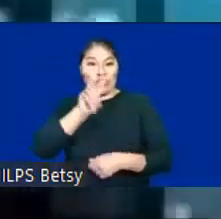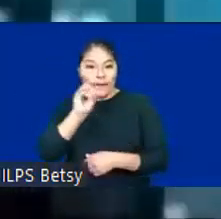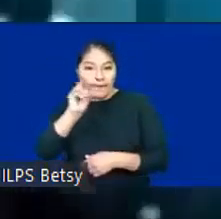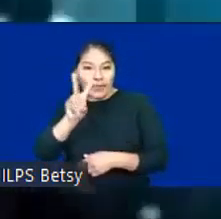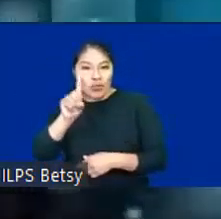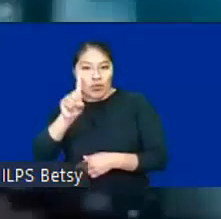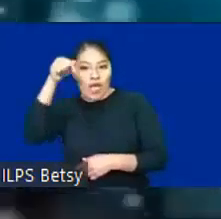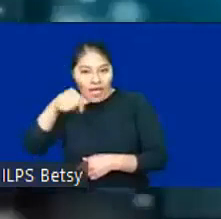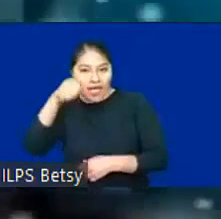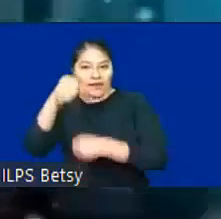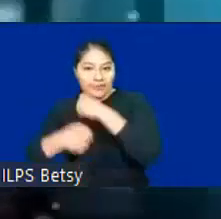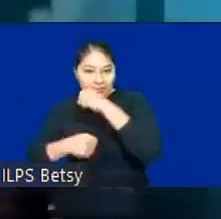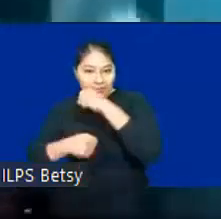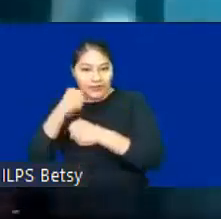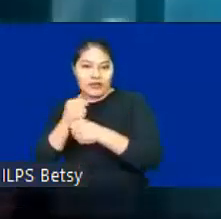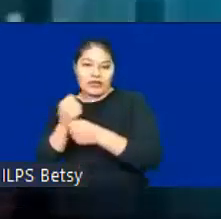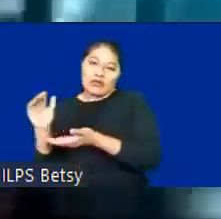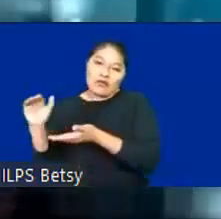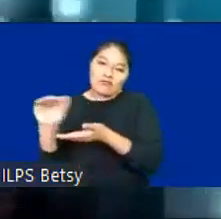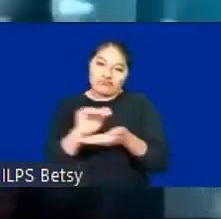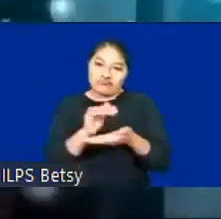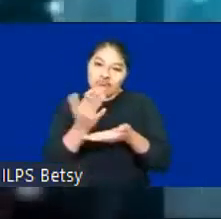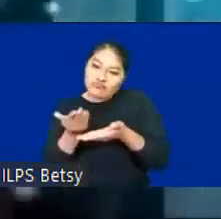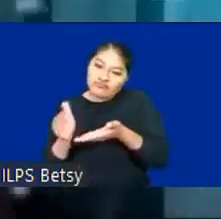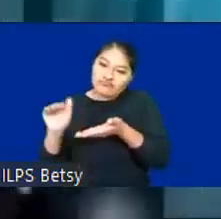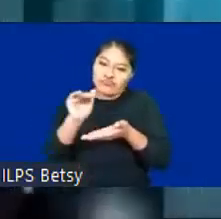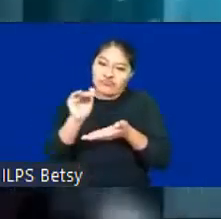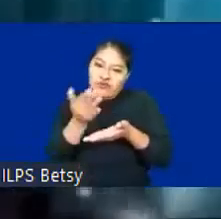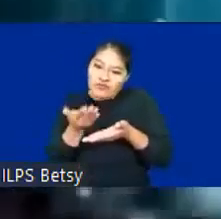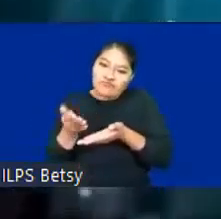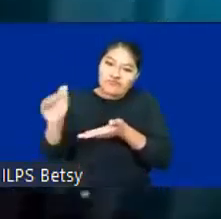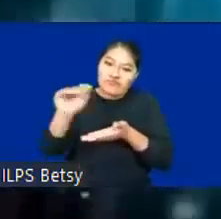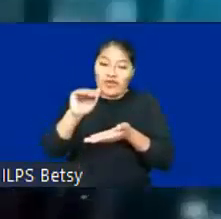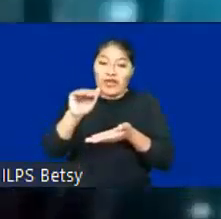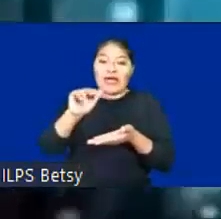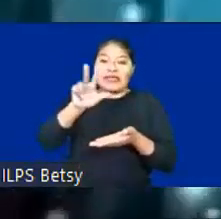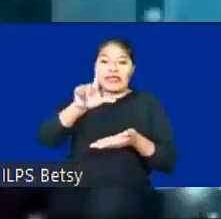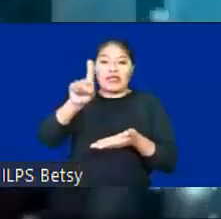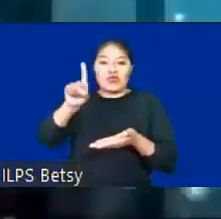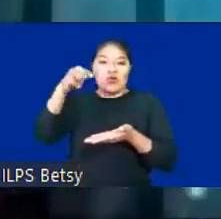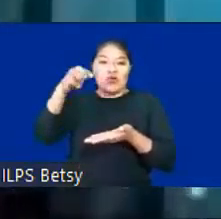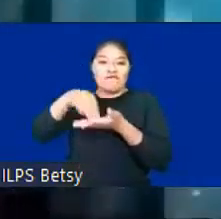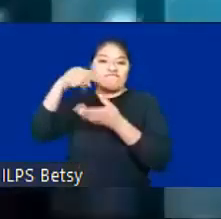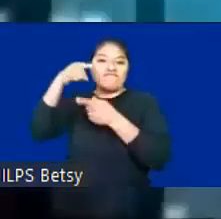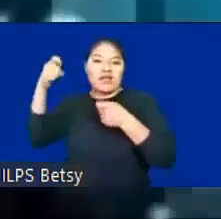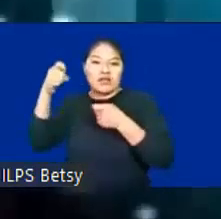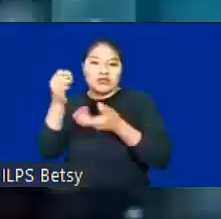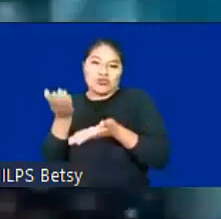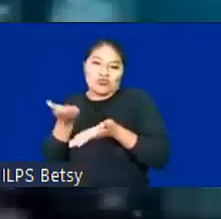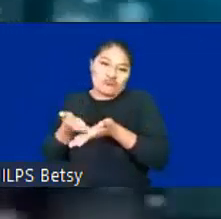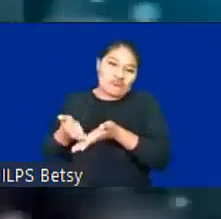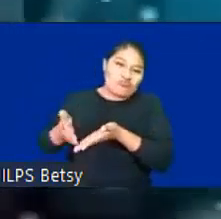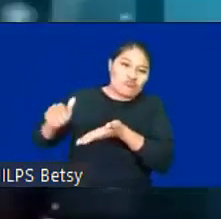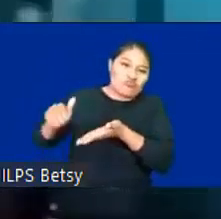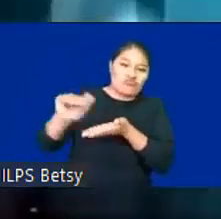inmueble, y el 31 de marzo finalizamos con todos los actos del registro de bienes muebles.